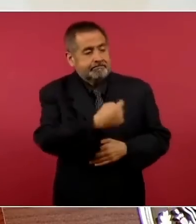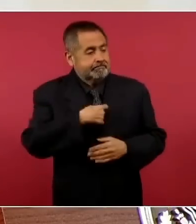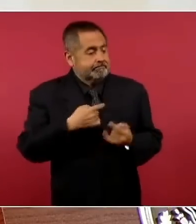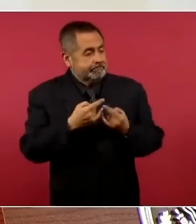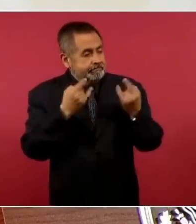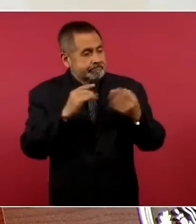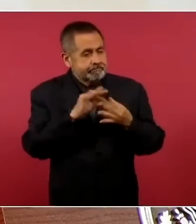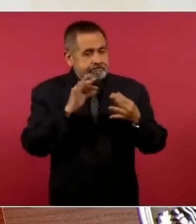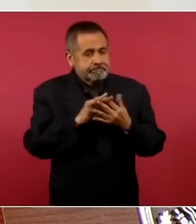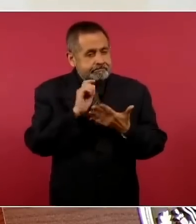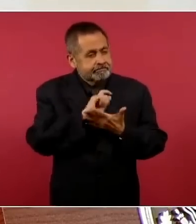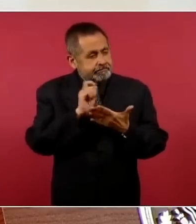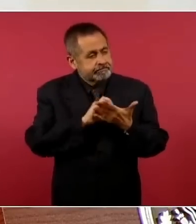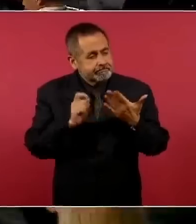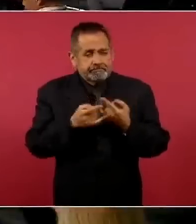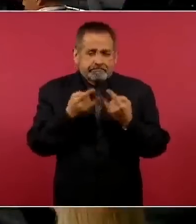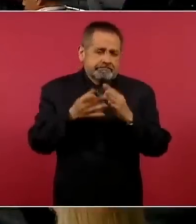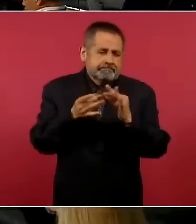me cuenta la anécdota